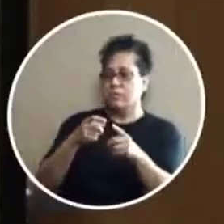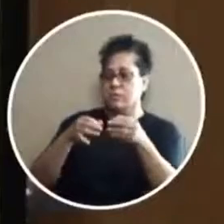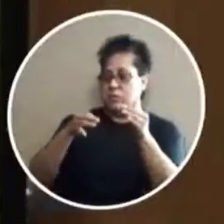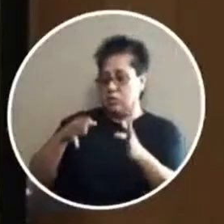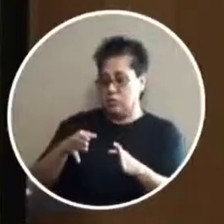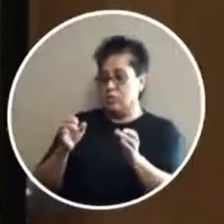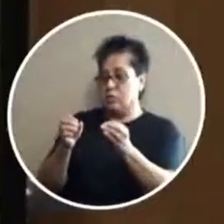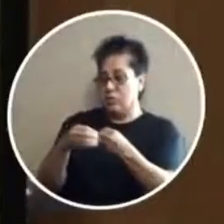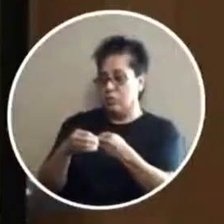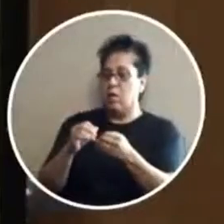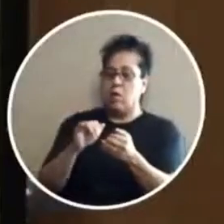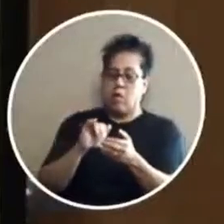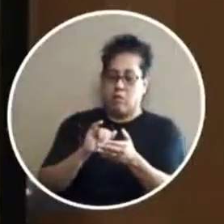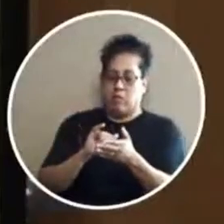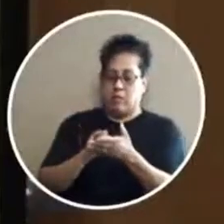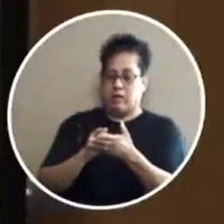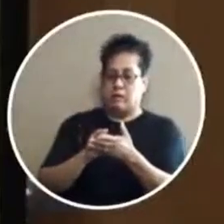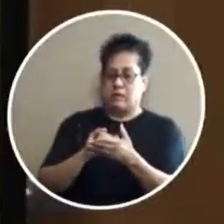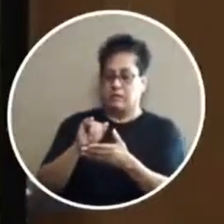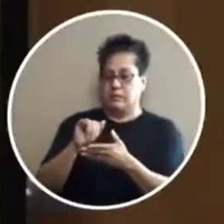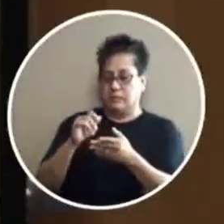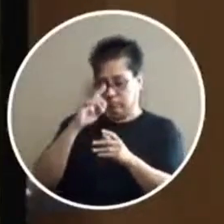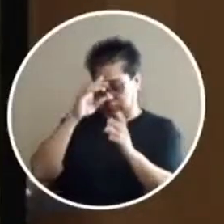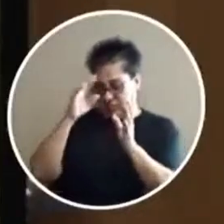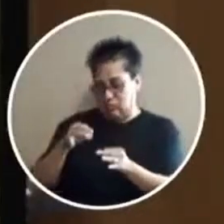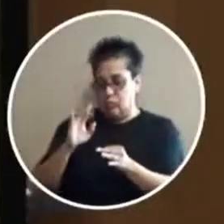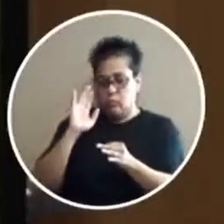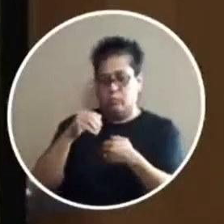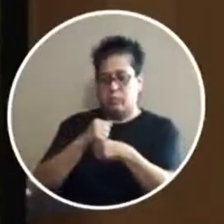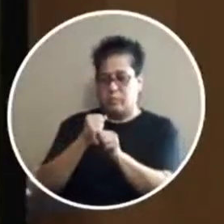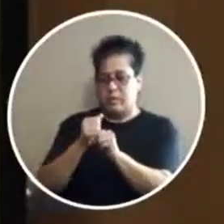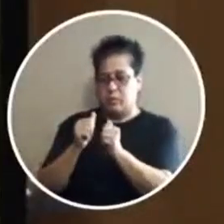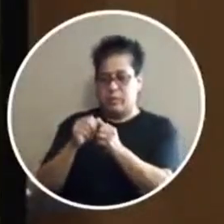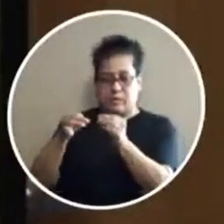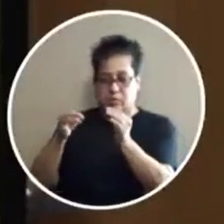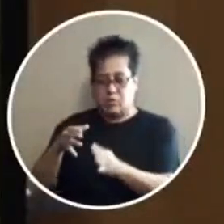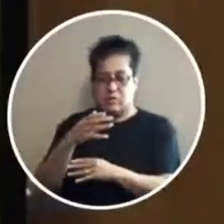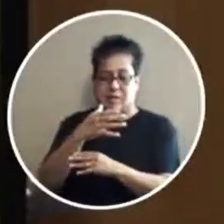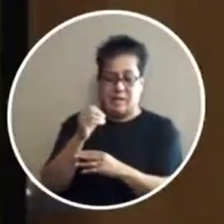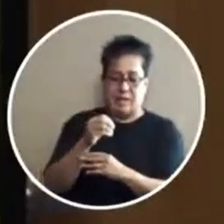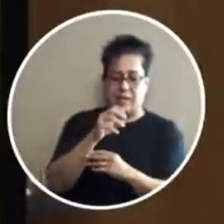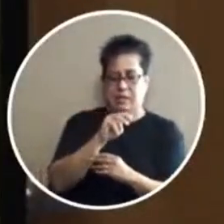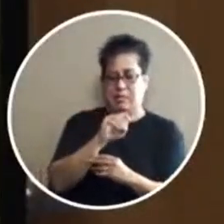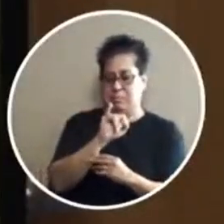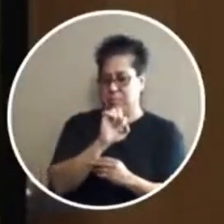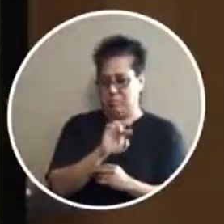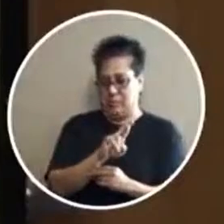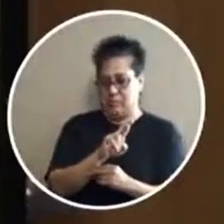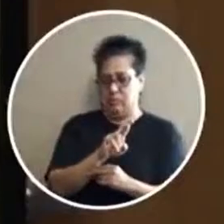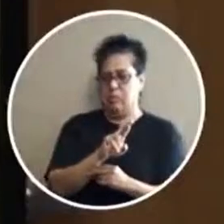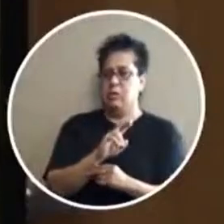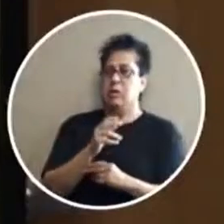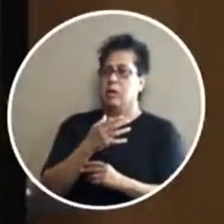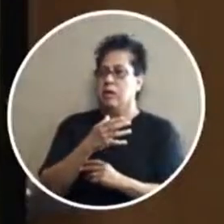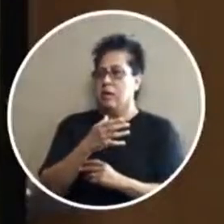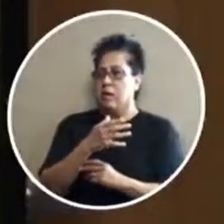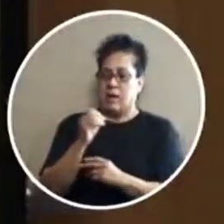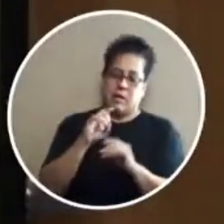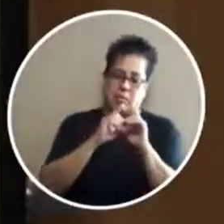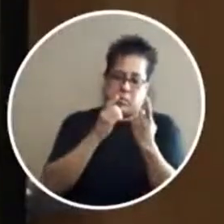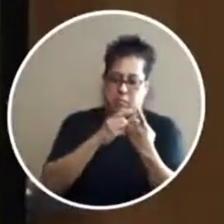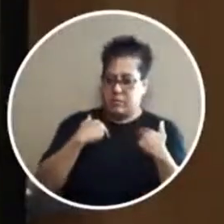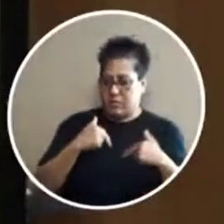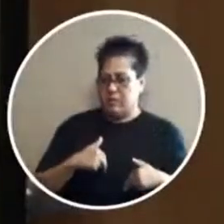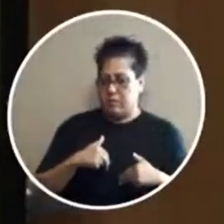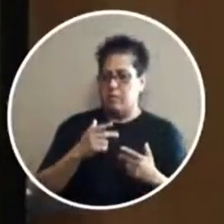ser una decisión que se va a tomar en conjunto con el alcalde Margo y el Departamento de Salud Pública. En la